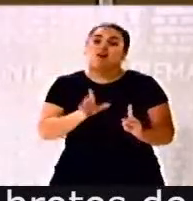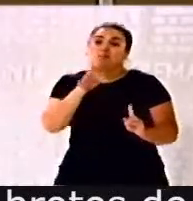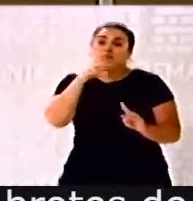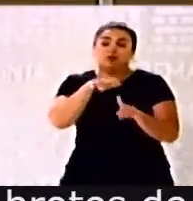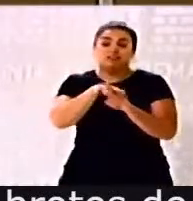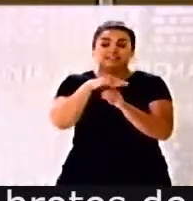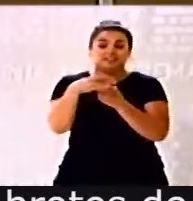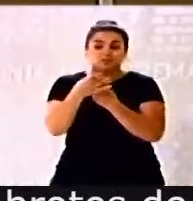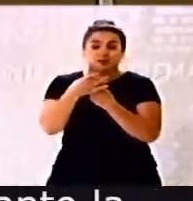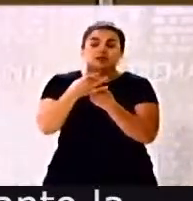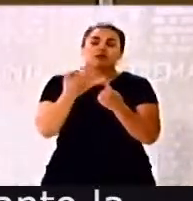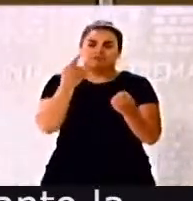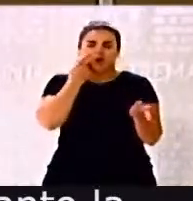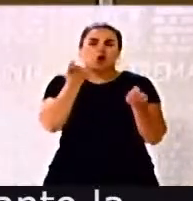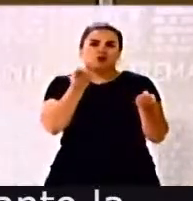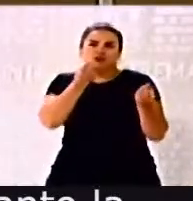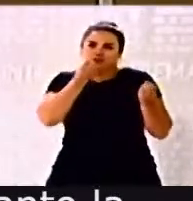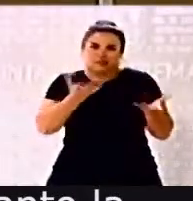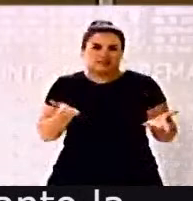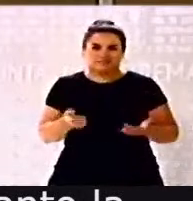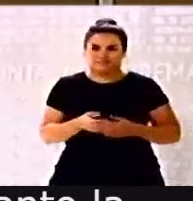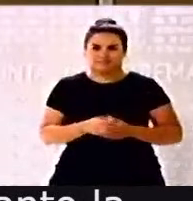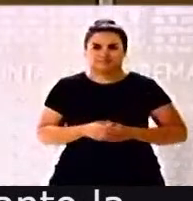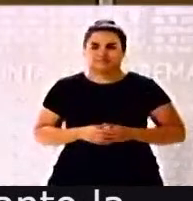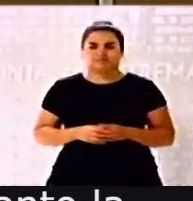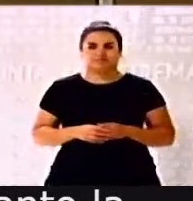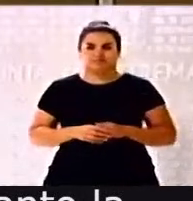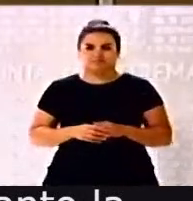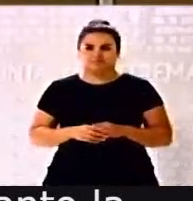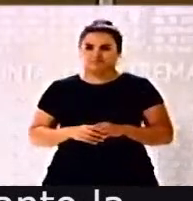situación es de control.